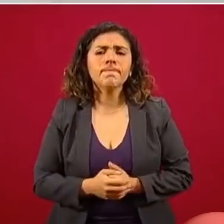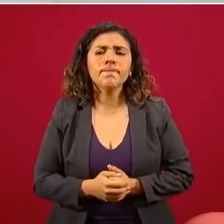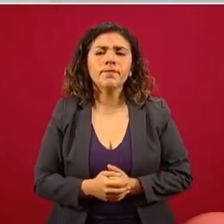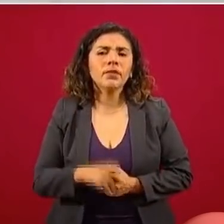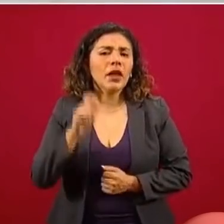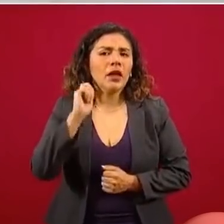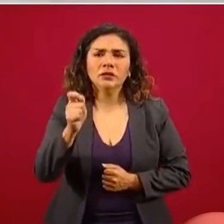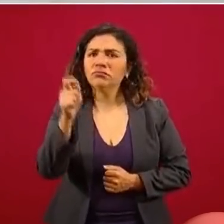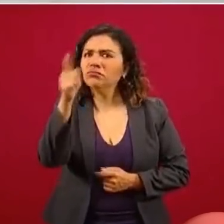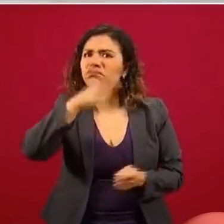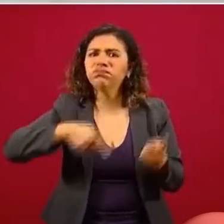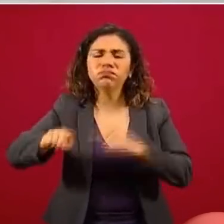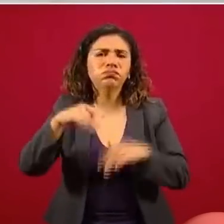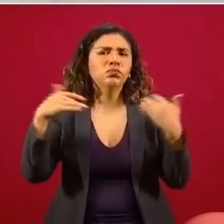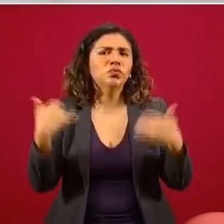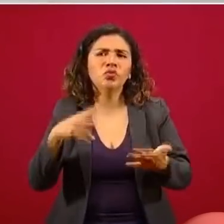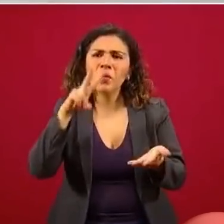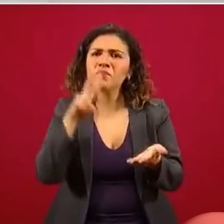Son héroes